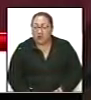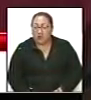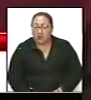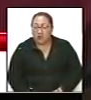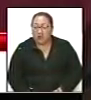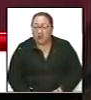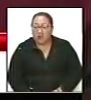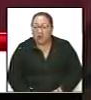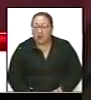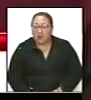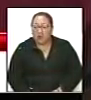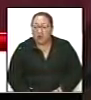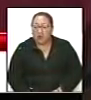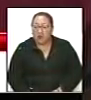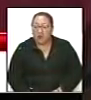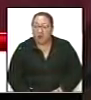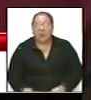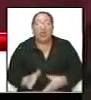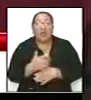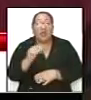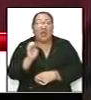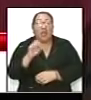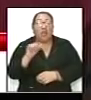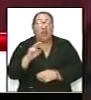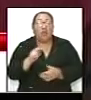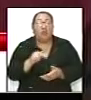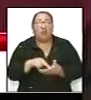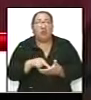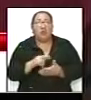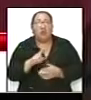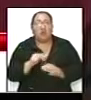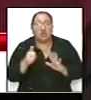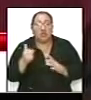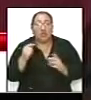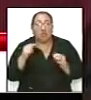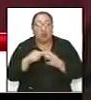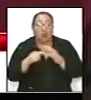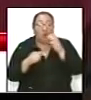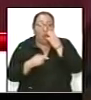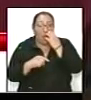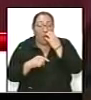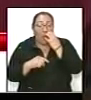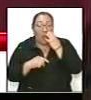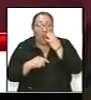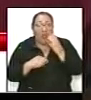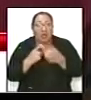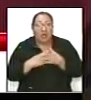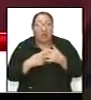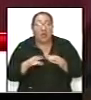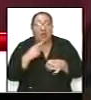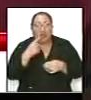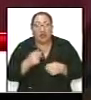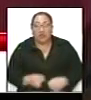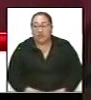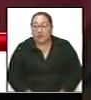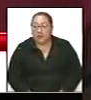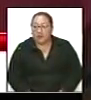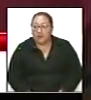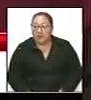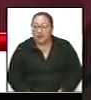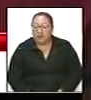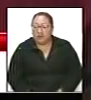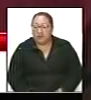enero y noviembre del 2006, el punto de comparación, dice la Fiscalía, y dice la Corte